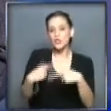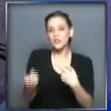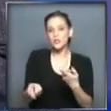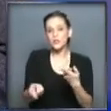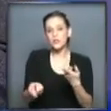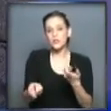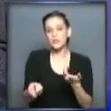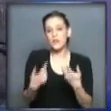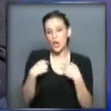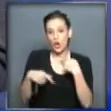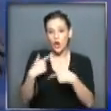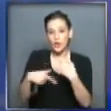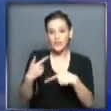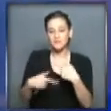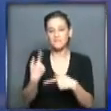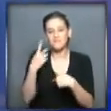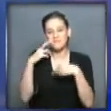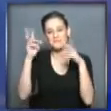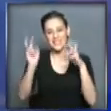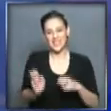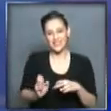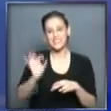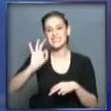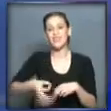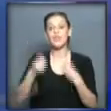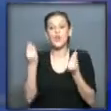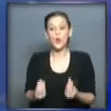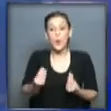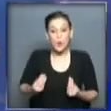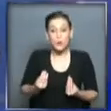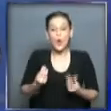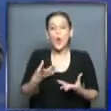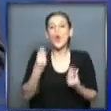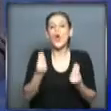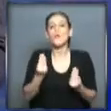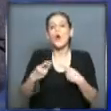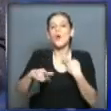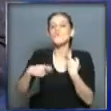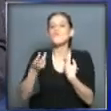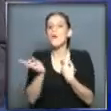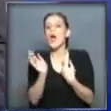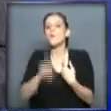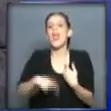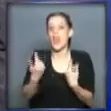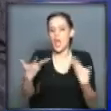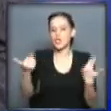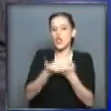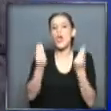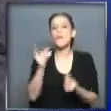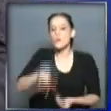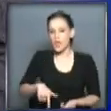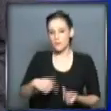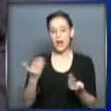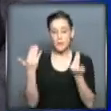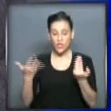perdón por la redundancia, saber cuáles han sido las causas de este choque. Para poder